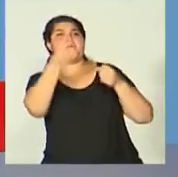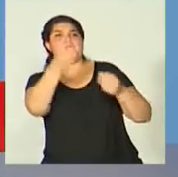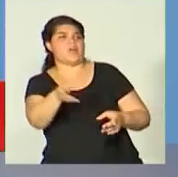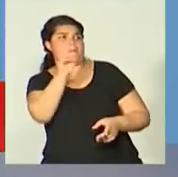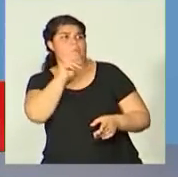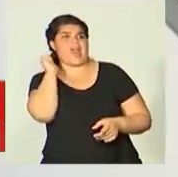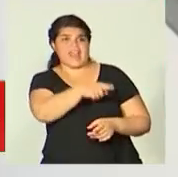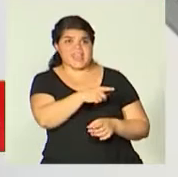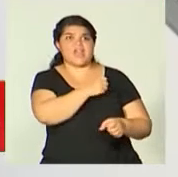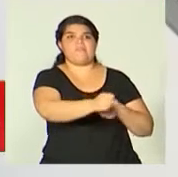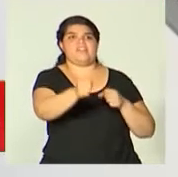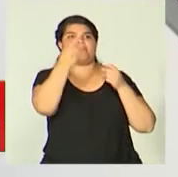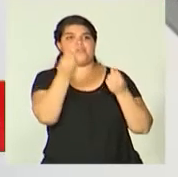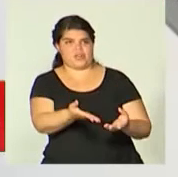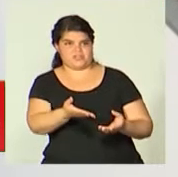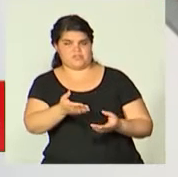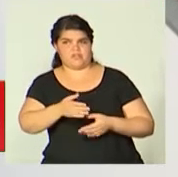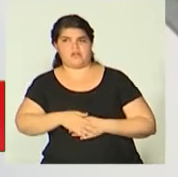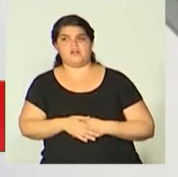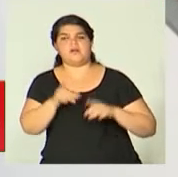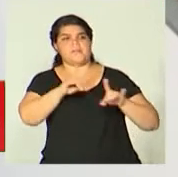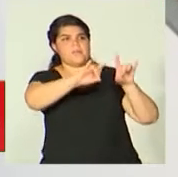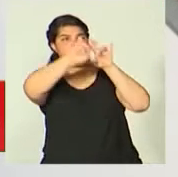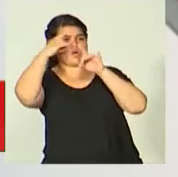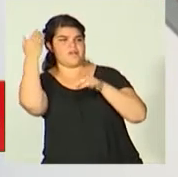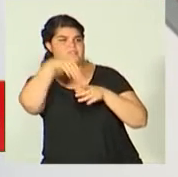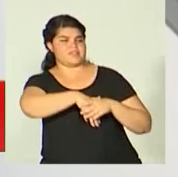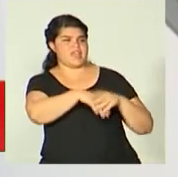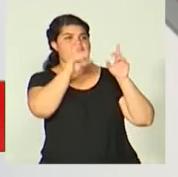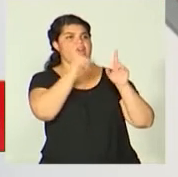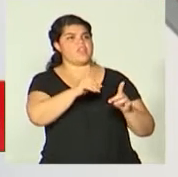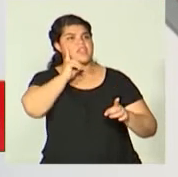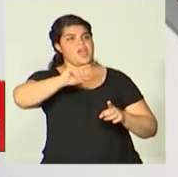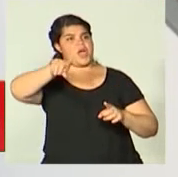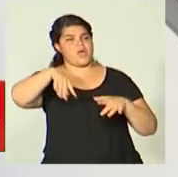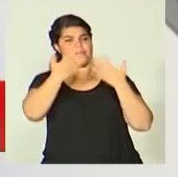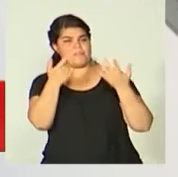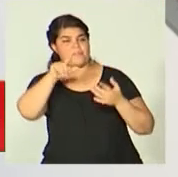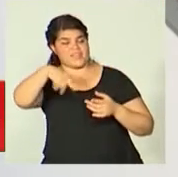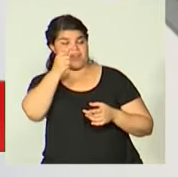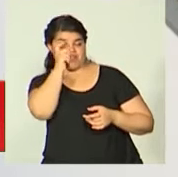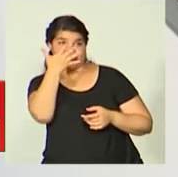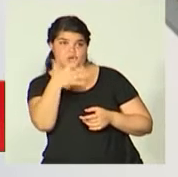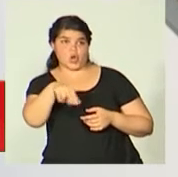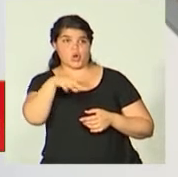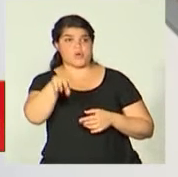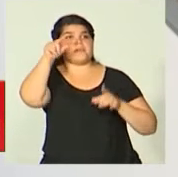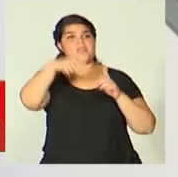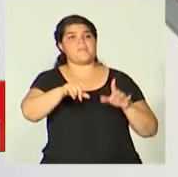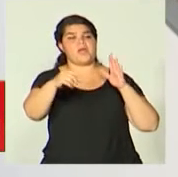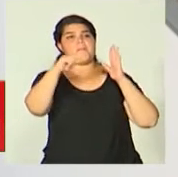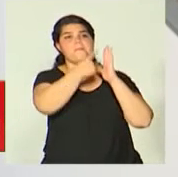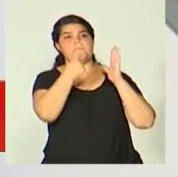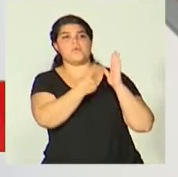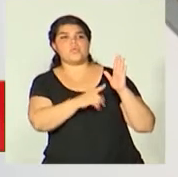de ser mujeres y pintar un segundito hay un informe en universidad sobre violencia de género y sobre el día de mañana 25 de noviembre que también habla del punto de la ley de medios